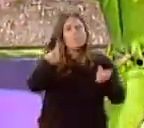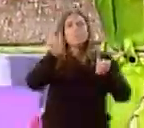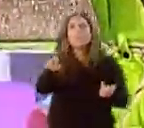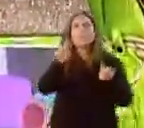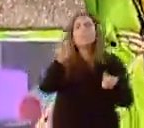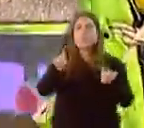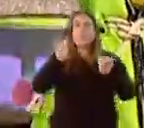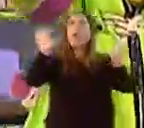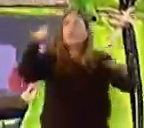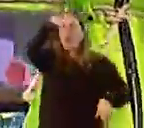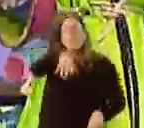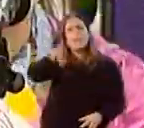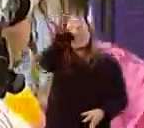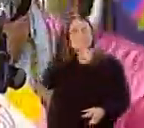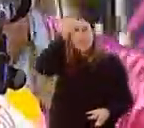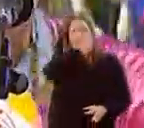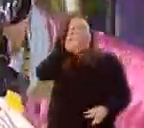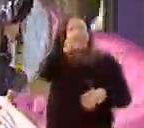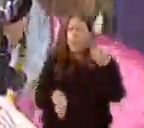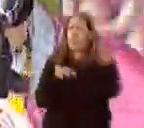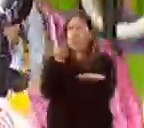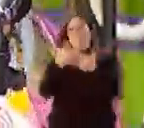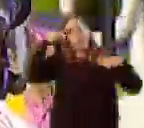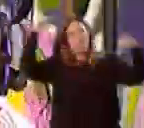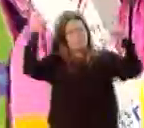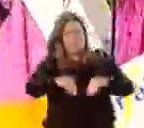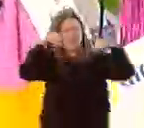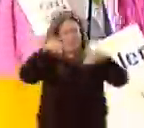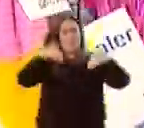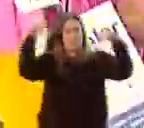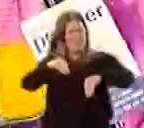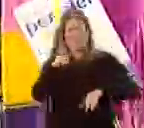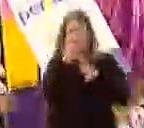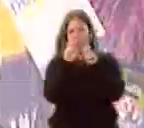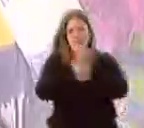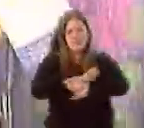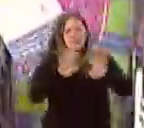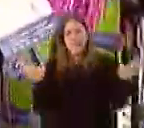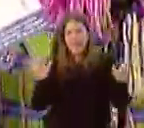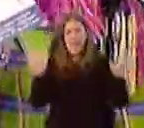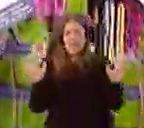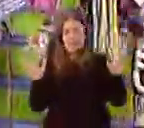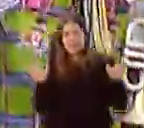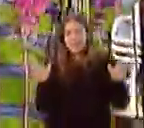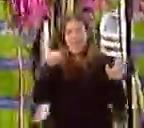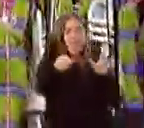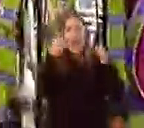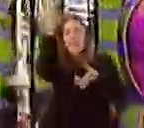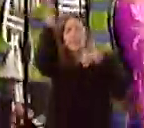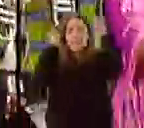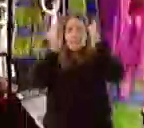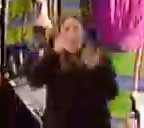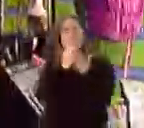también canarias alguna propuesta muy astuta y delirante las actividades extraescolares